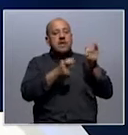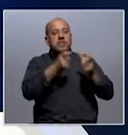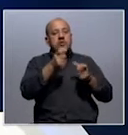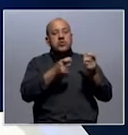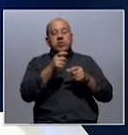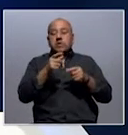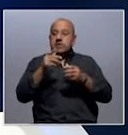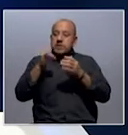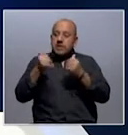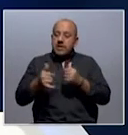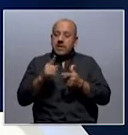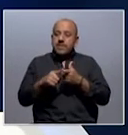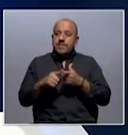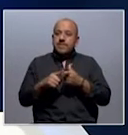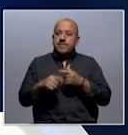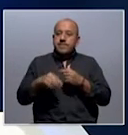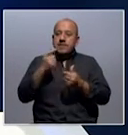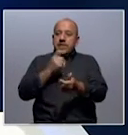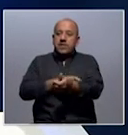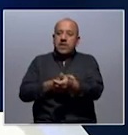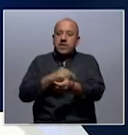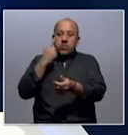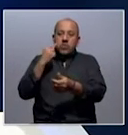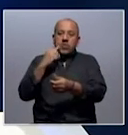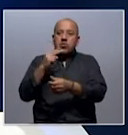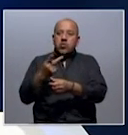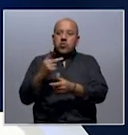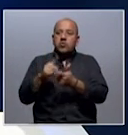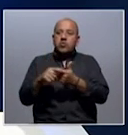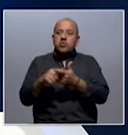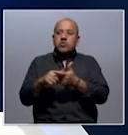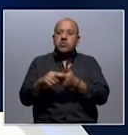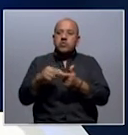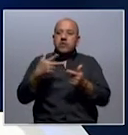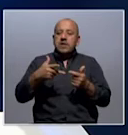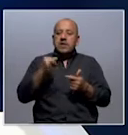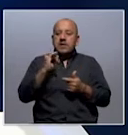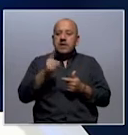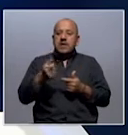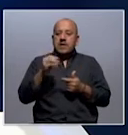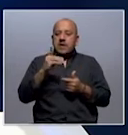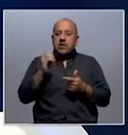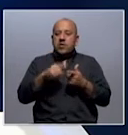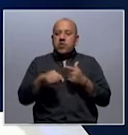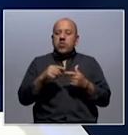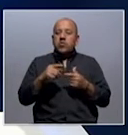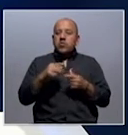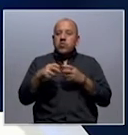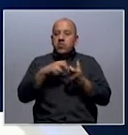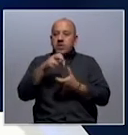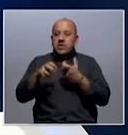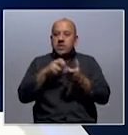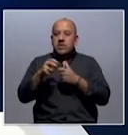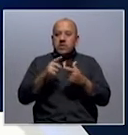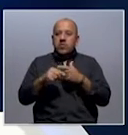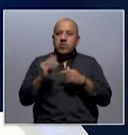raíz de esto como decíamos tienen diabetes del tipo 2 hipertensión hígado graso que son enfermedades muy complicadas de tratar y bueno con